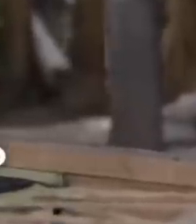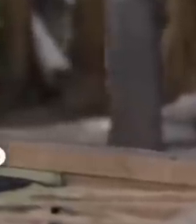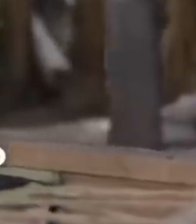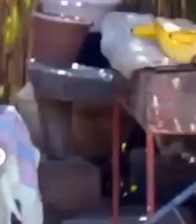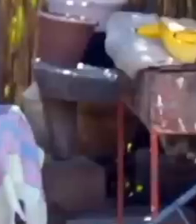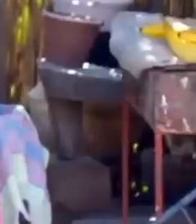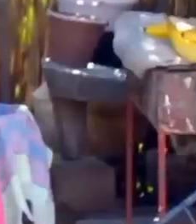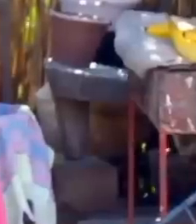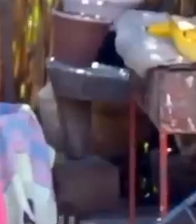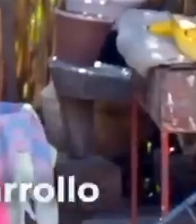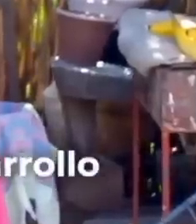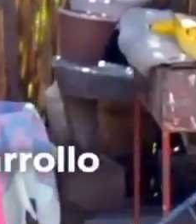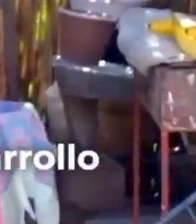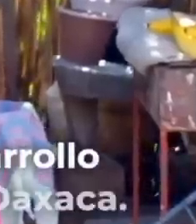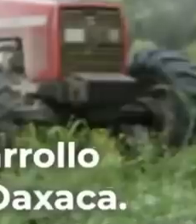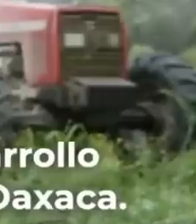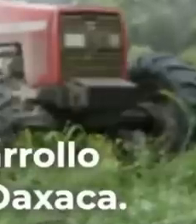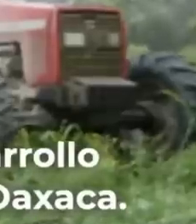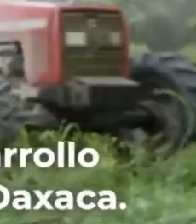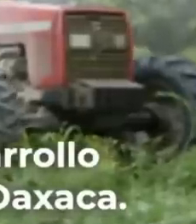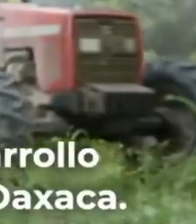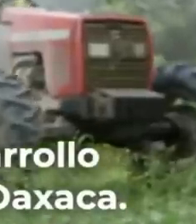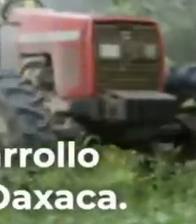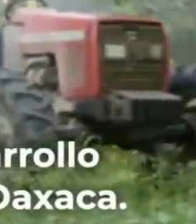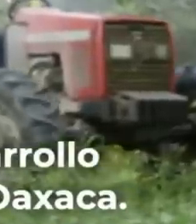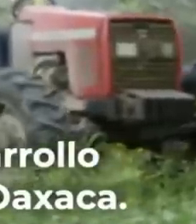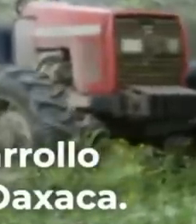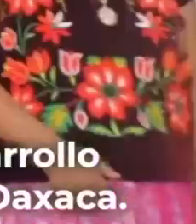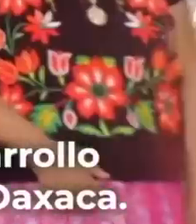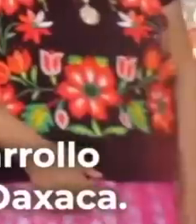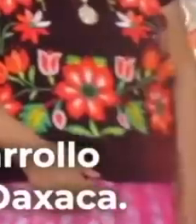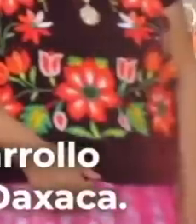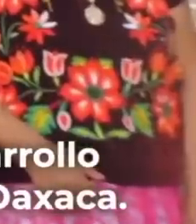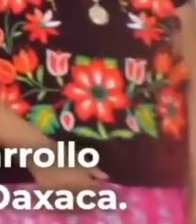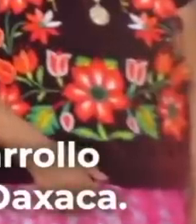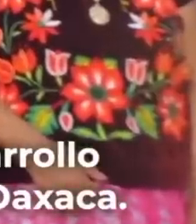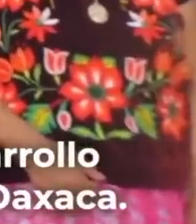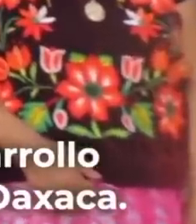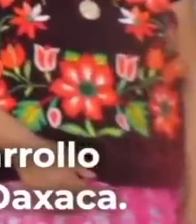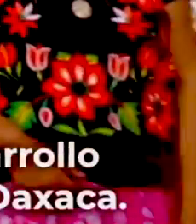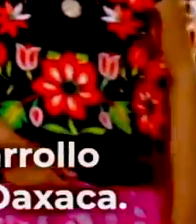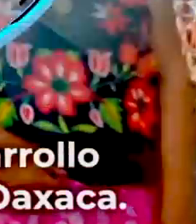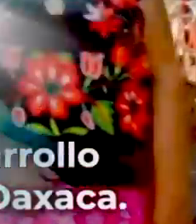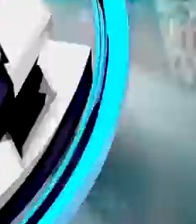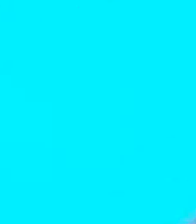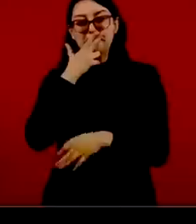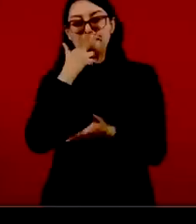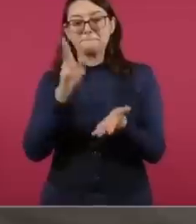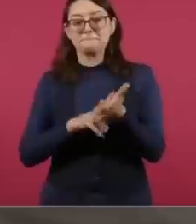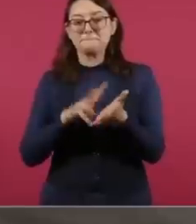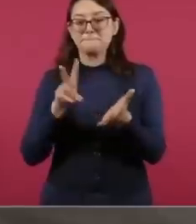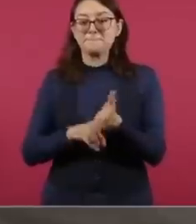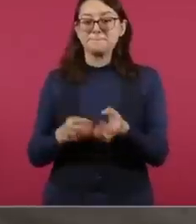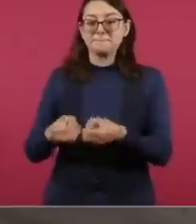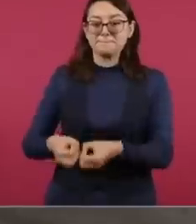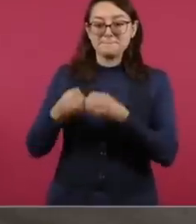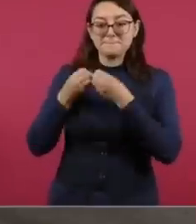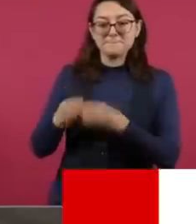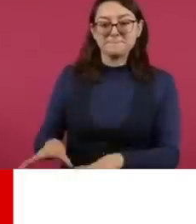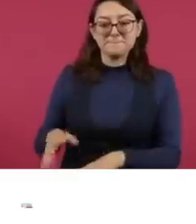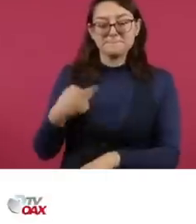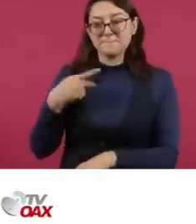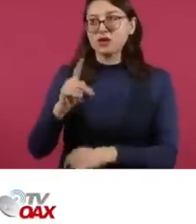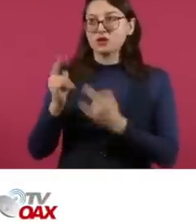de desarrollo que construirá las bases para el desarrollo integral y sustentable del pueblo de Oaxaca. Como ciudad